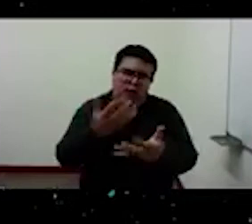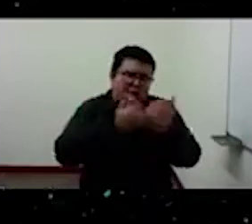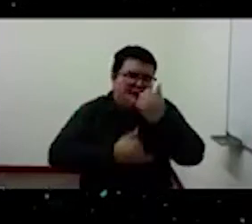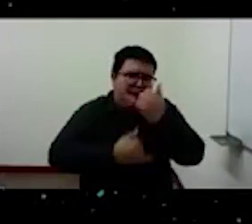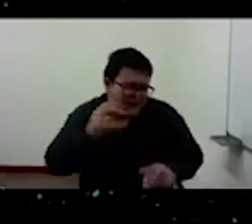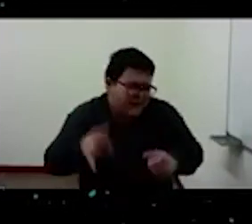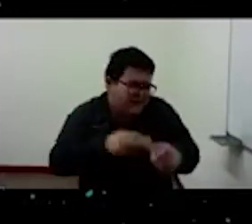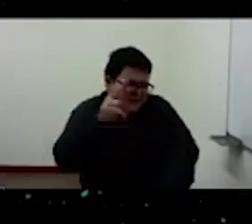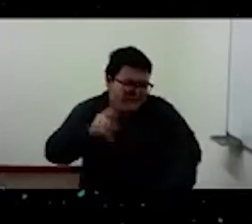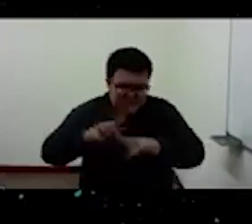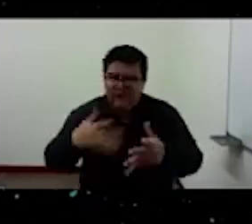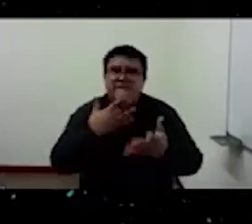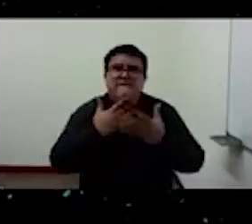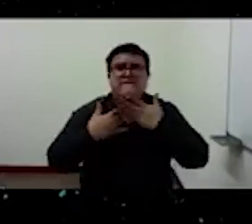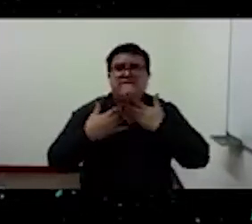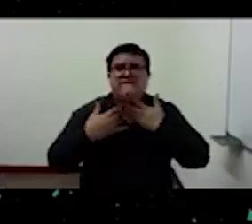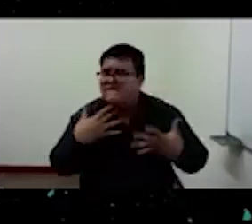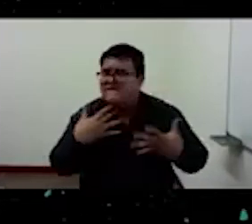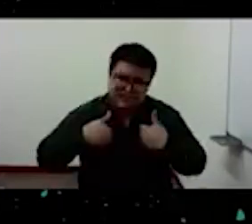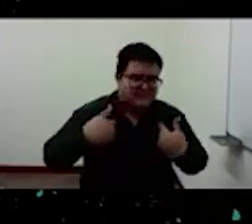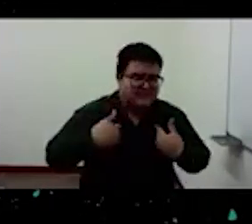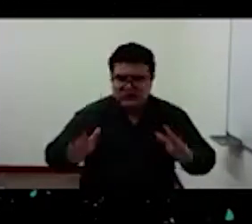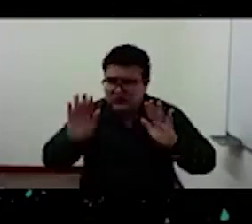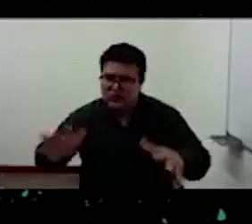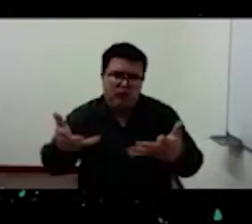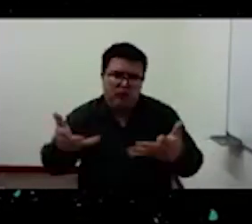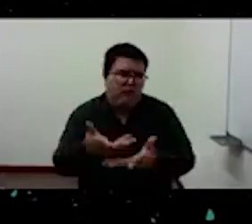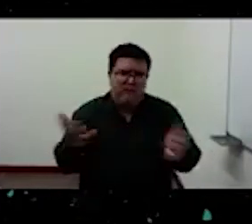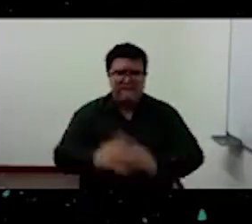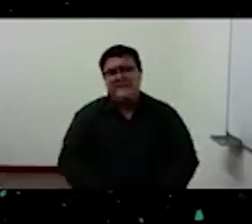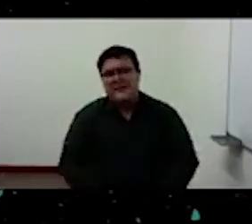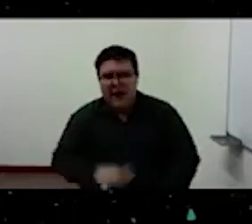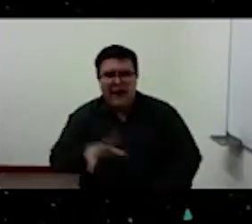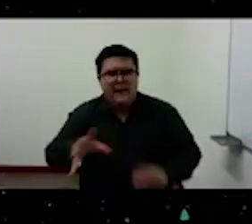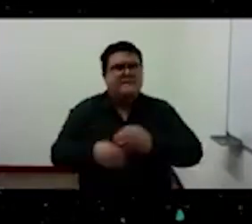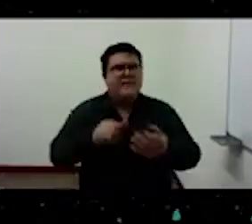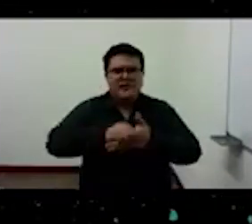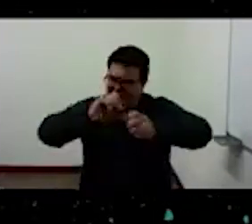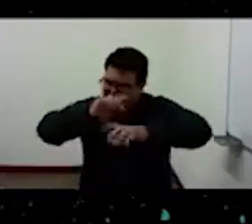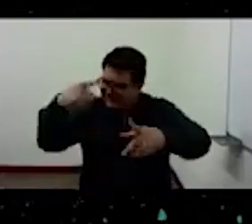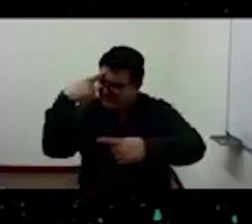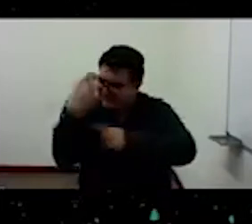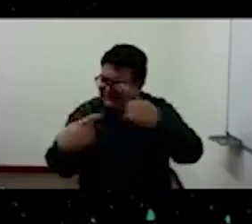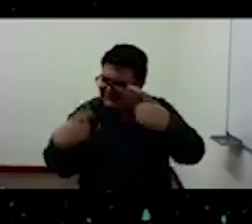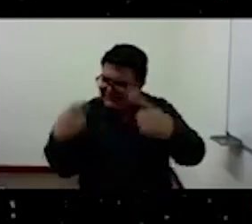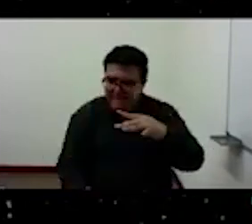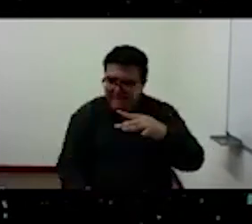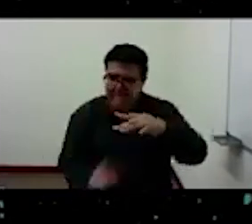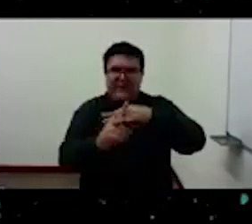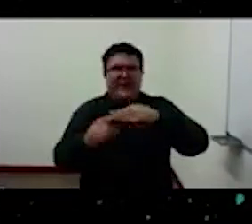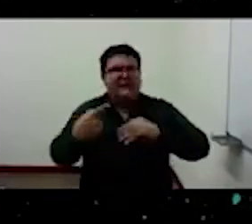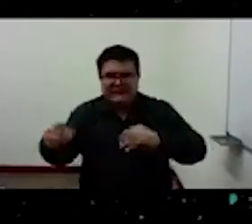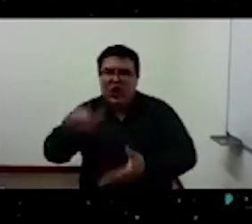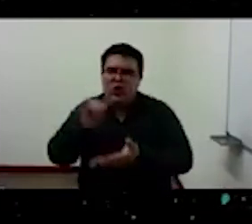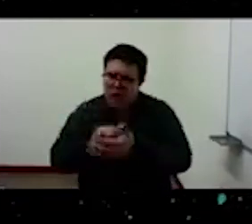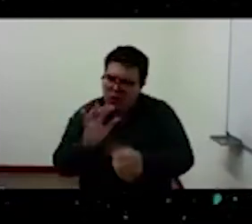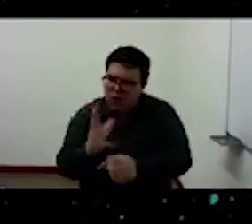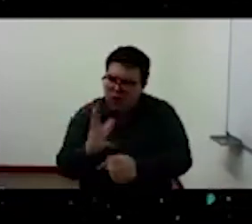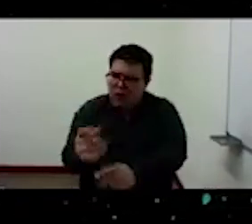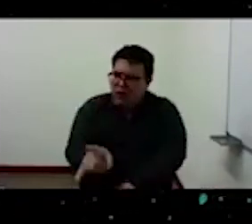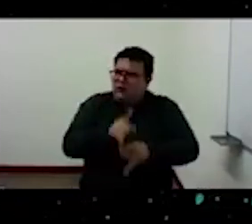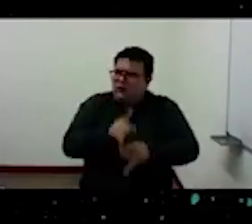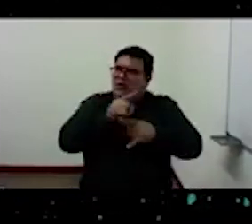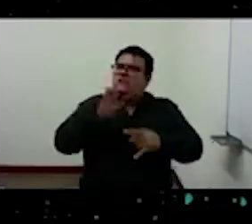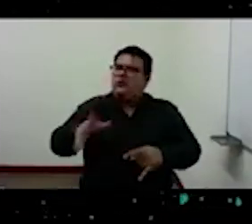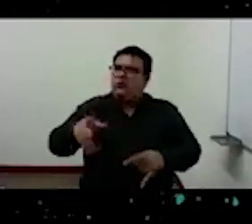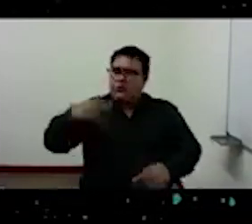del deseo y del sufrimiento. Y esta precisión y claridad con que aparece es la obra de Apolo, intérprete de